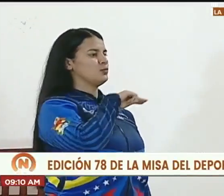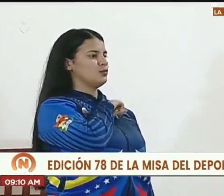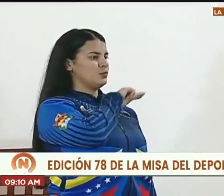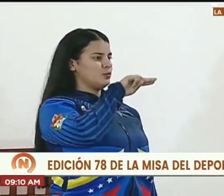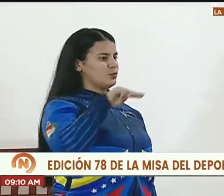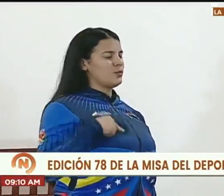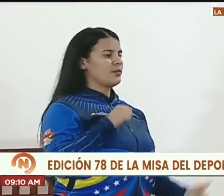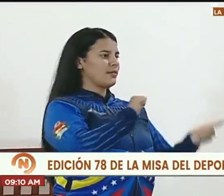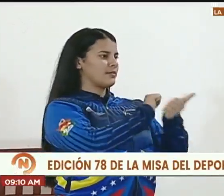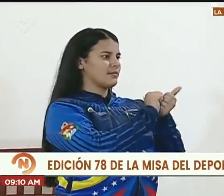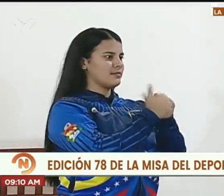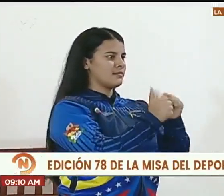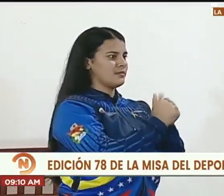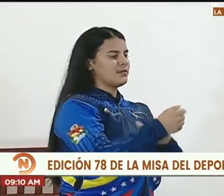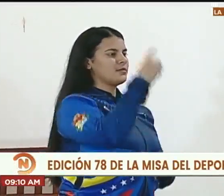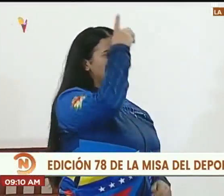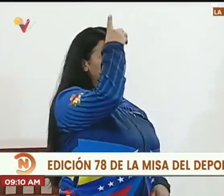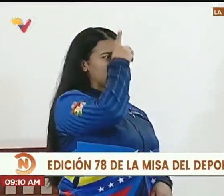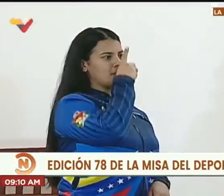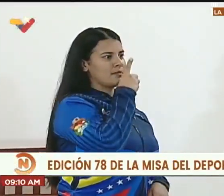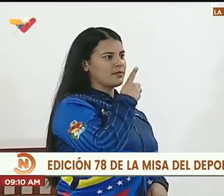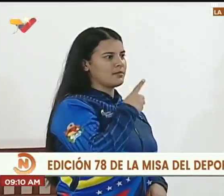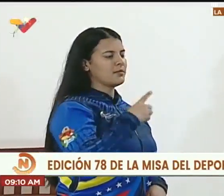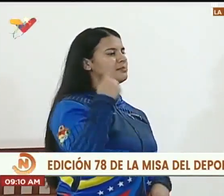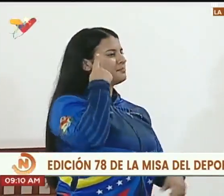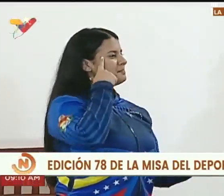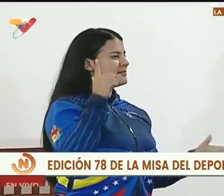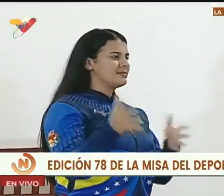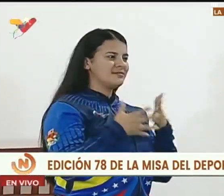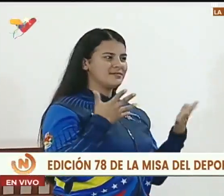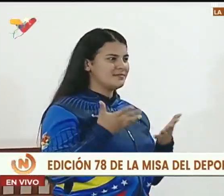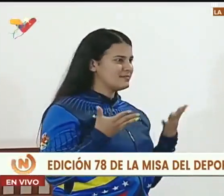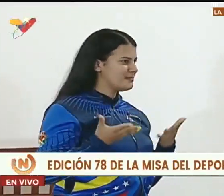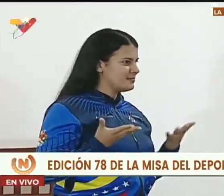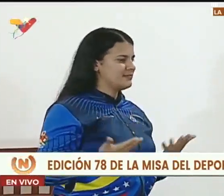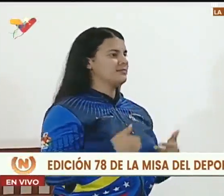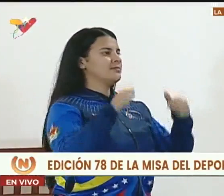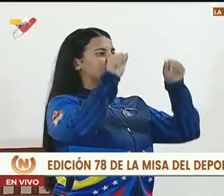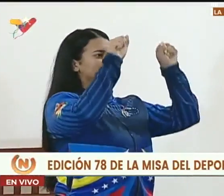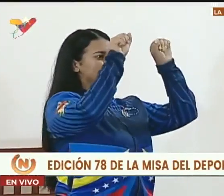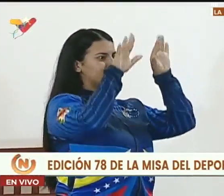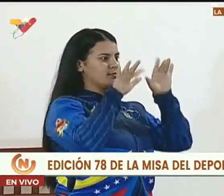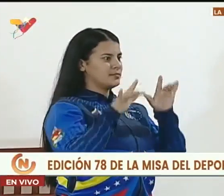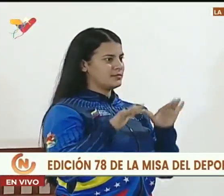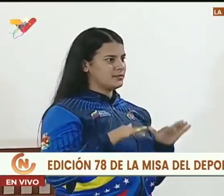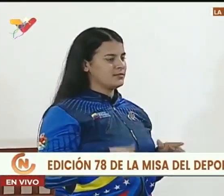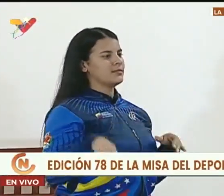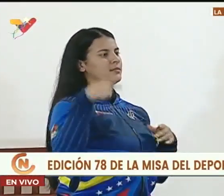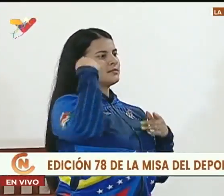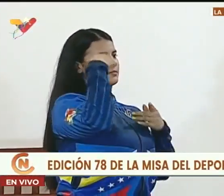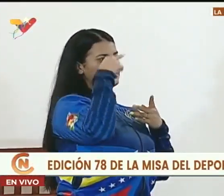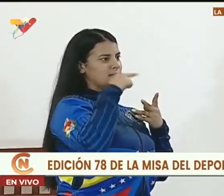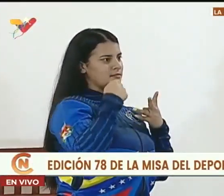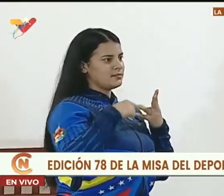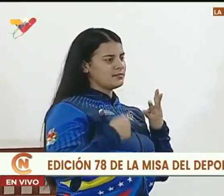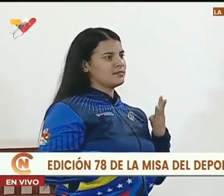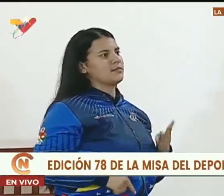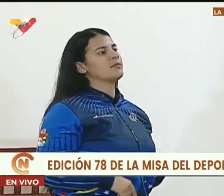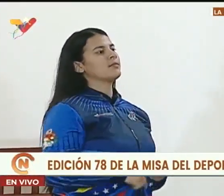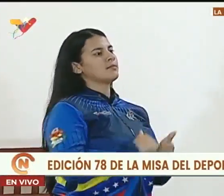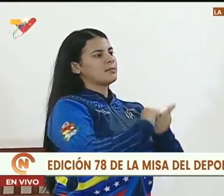por nuestros atletas con discapacidad para demostrar mediante el desempeño